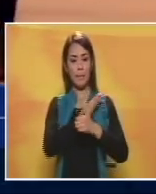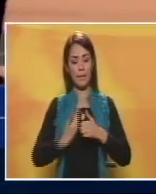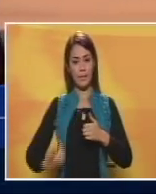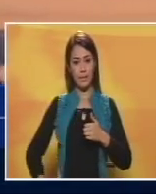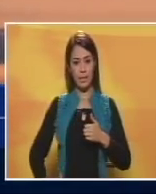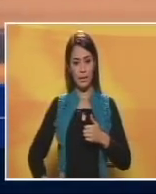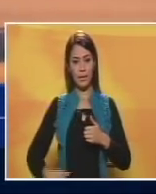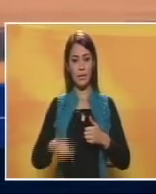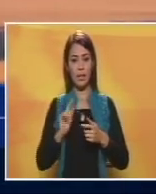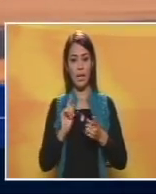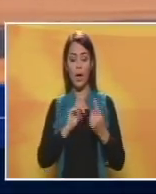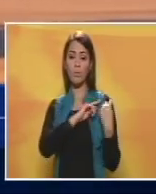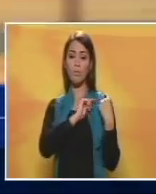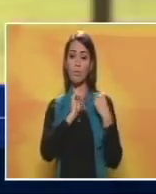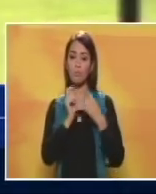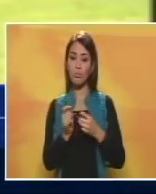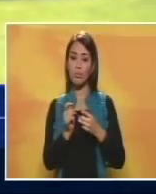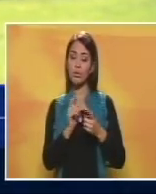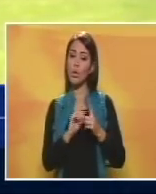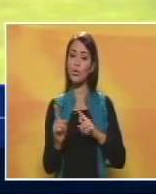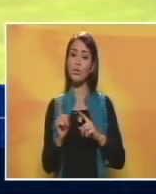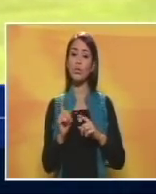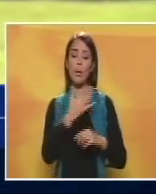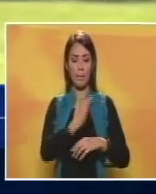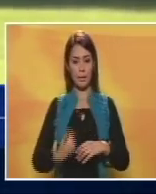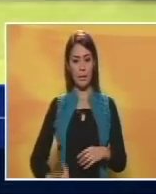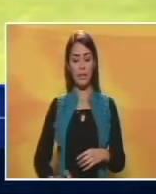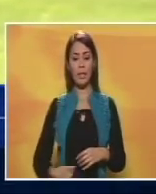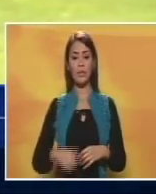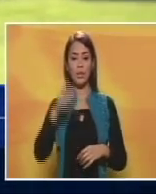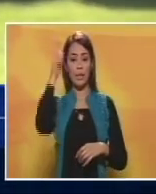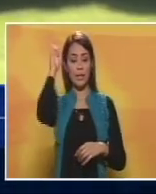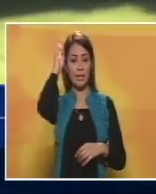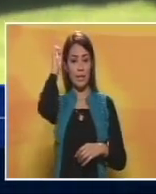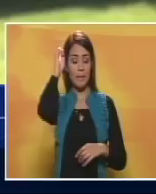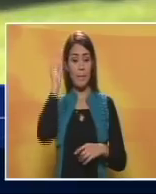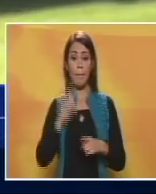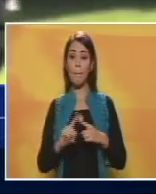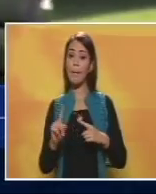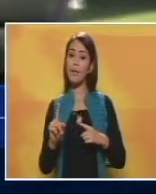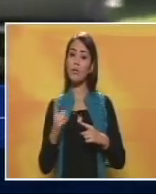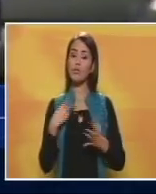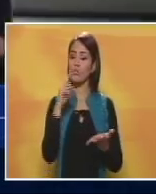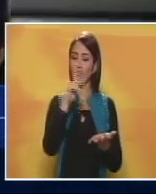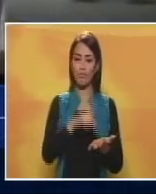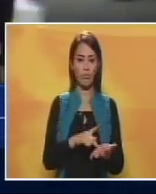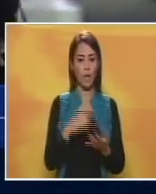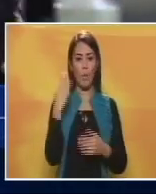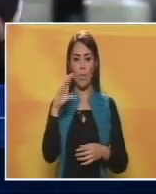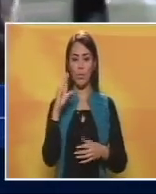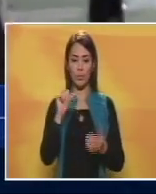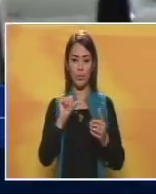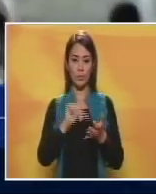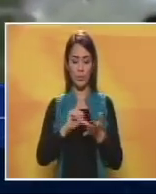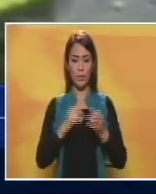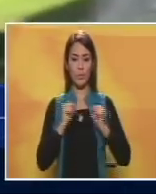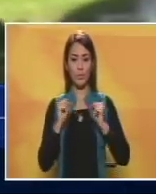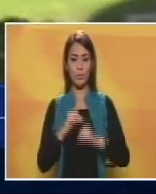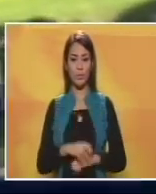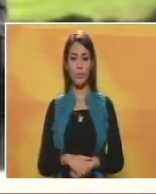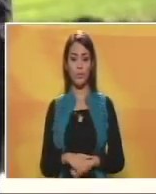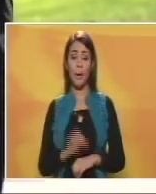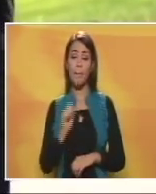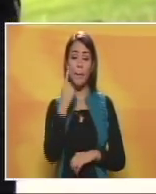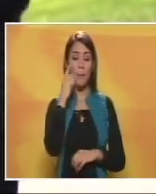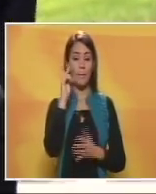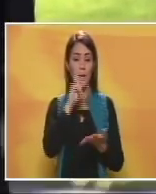Pence sustituirá al mandatario en Lima, aunque no acudirá a Bogotá. Este habría sido el primer viaje de Trump a Latinoamérica desde que